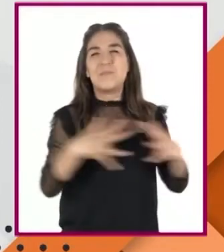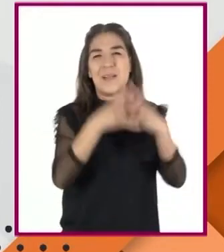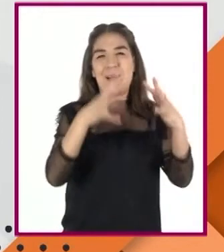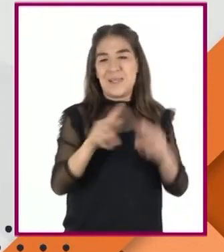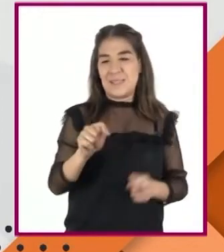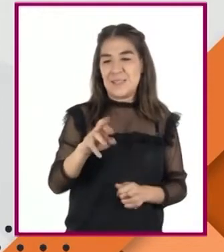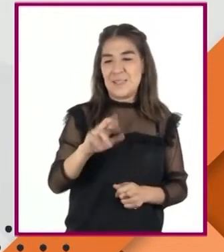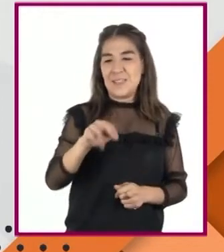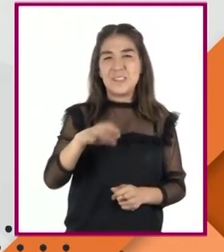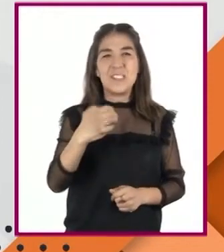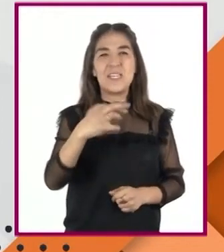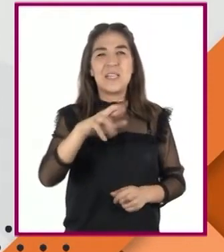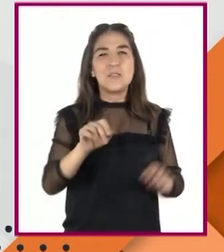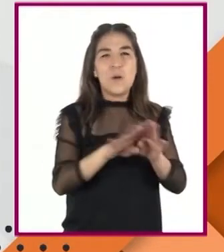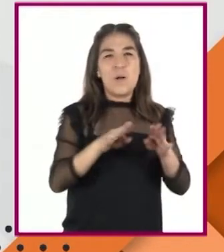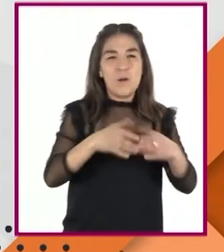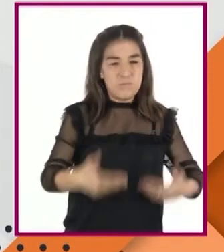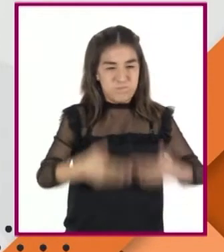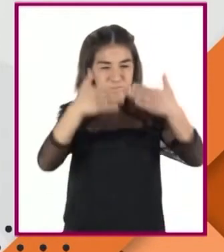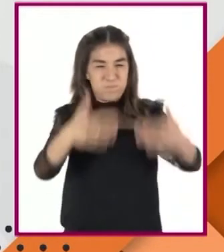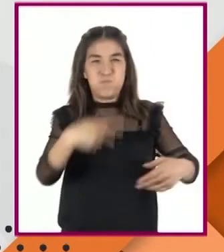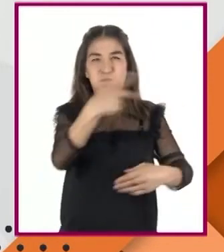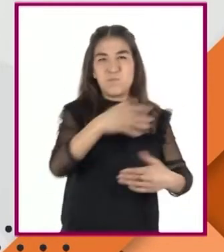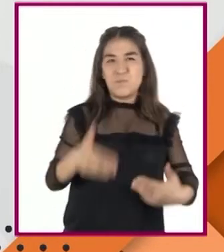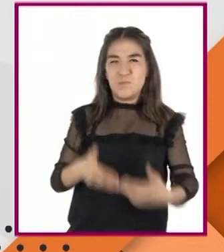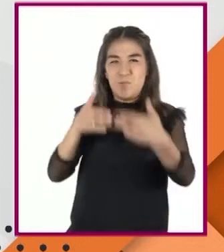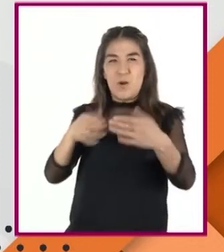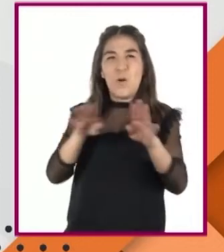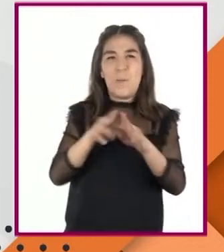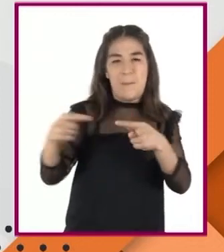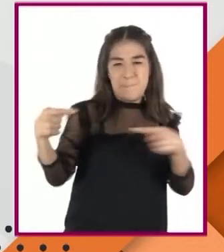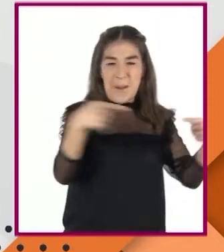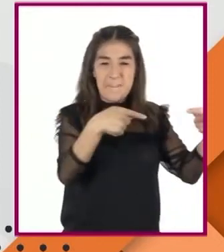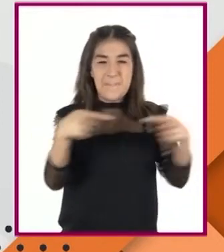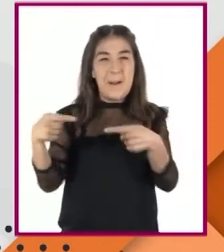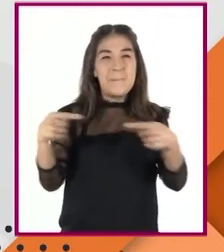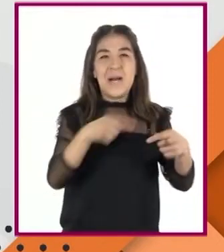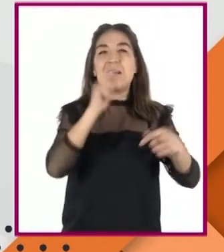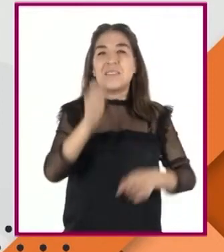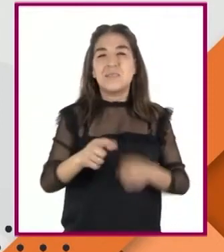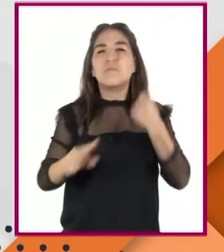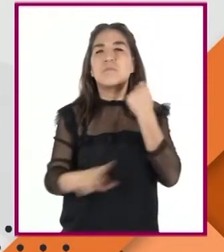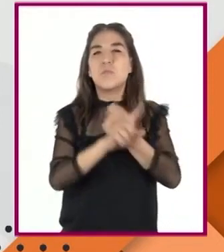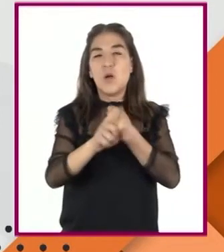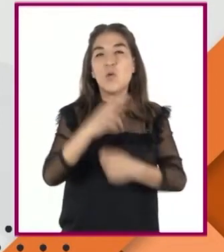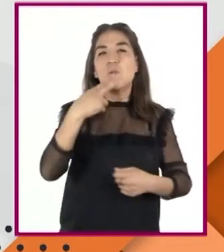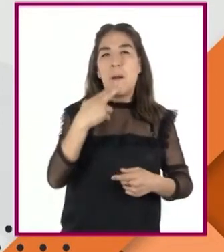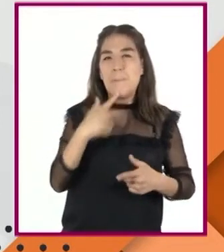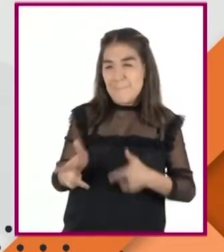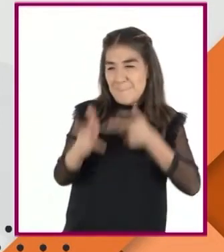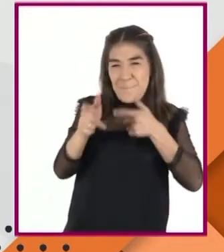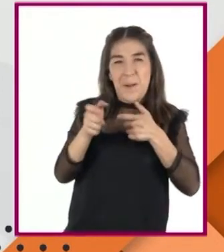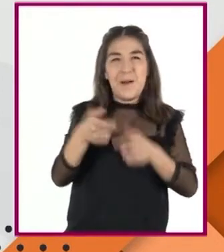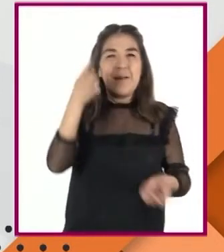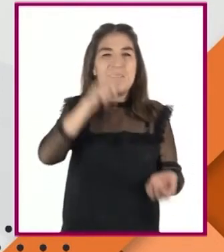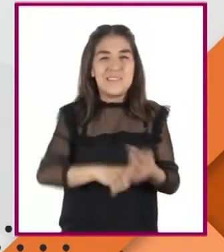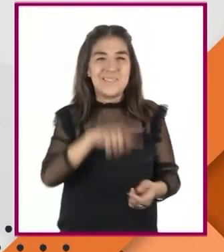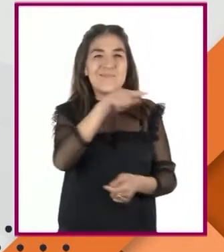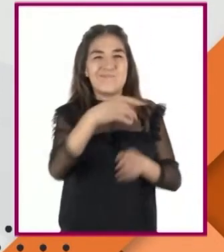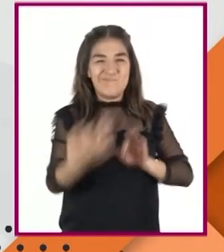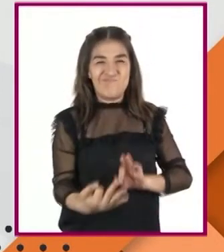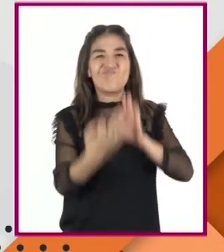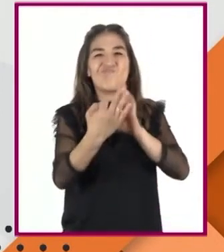trincheras fue un modo específico de combatir, surgido de manera simultánea al uso de las armas de fuego en los